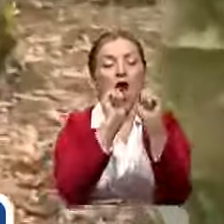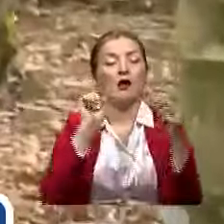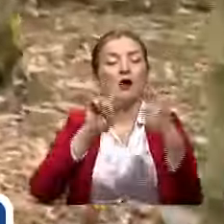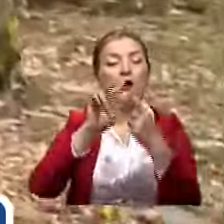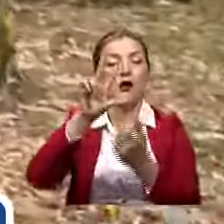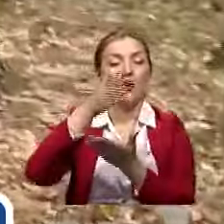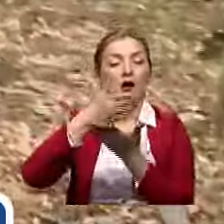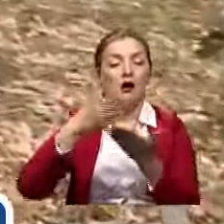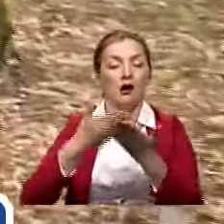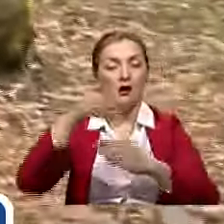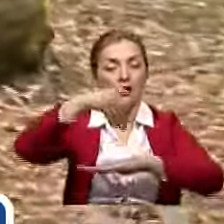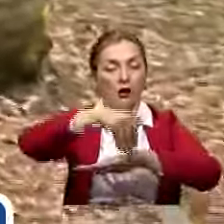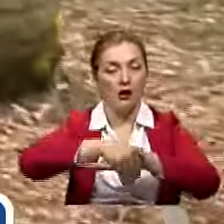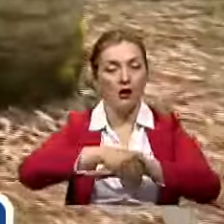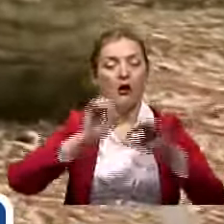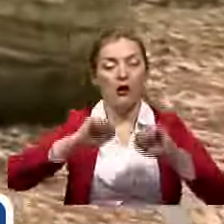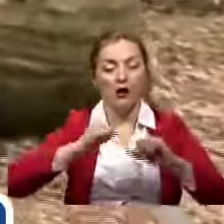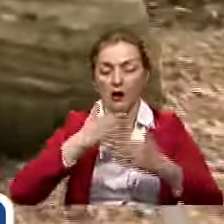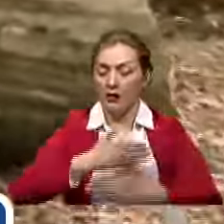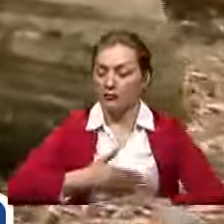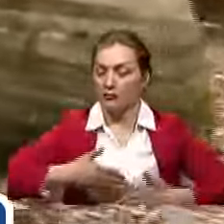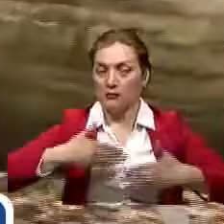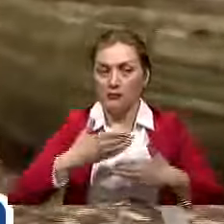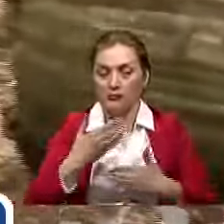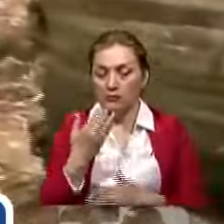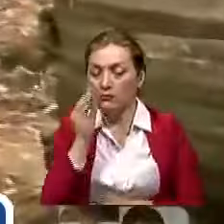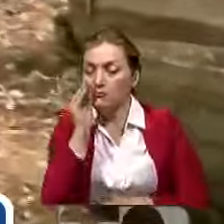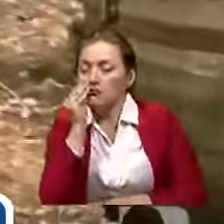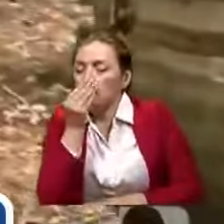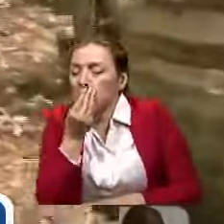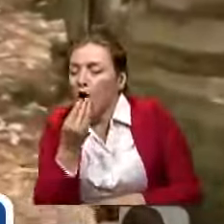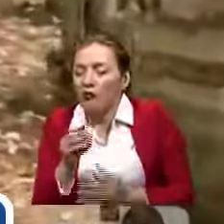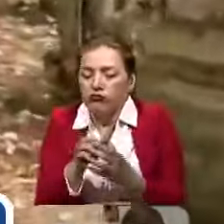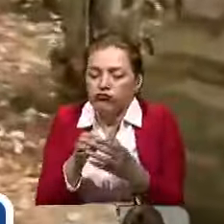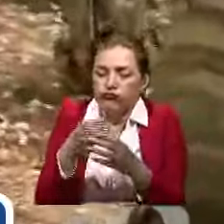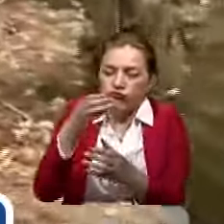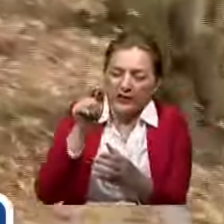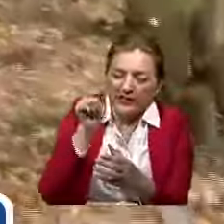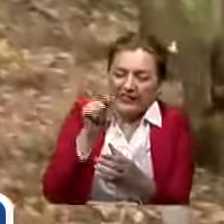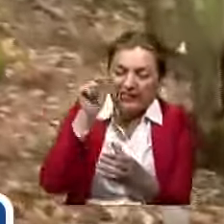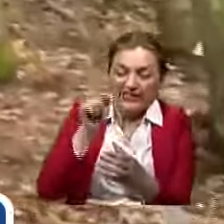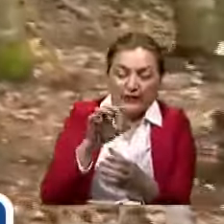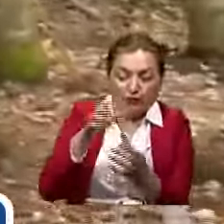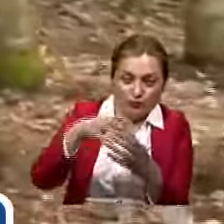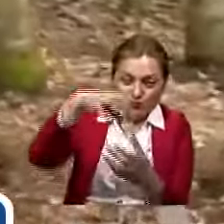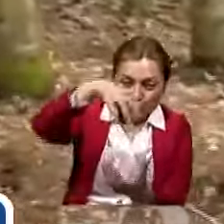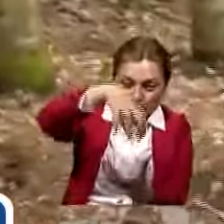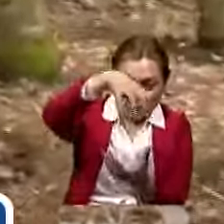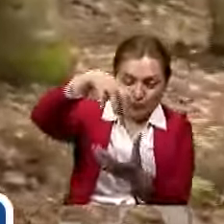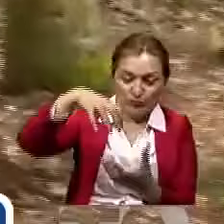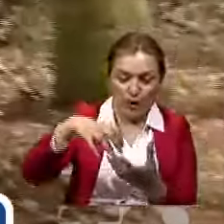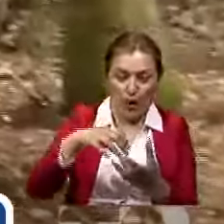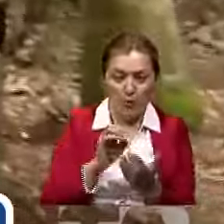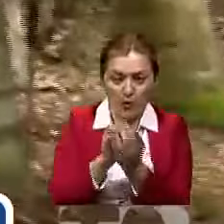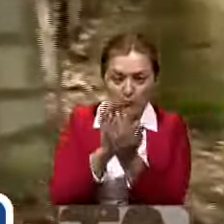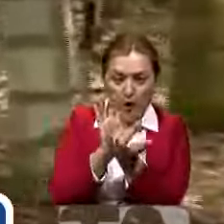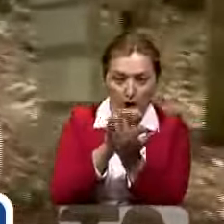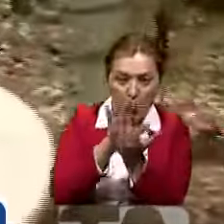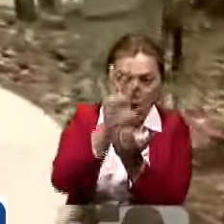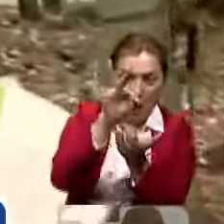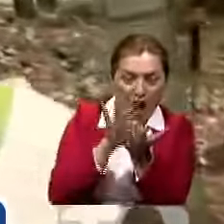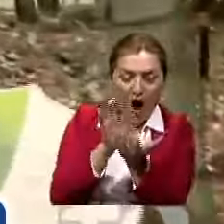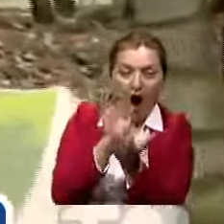tarde. Ahí pueden disfrutar de las colecciones de orquídeas, de cactus, de plantas carnívoras, nuestros jardines temáticos, del huerto, ¿no es cierto?